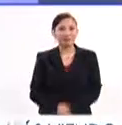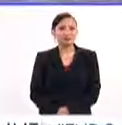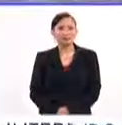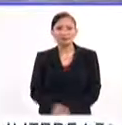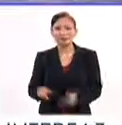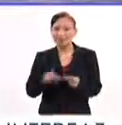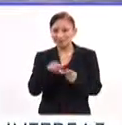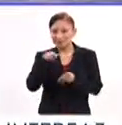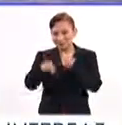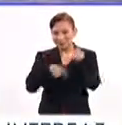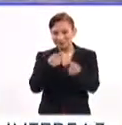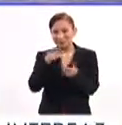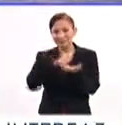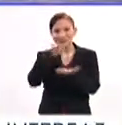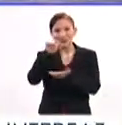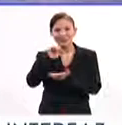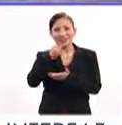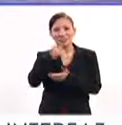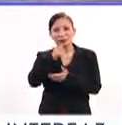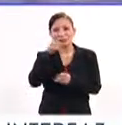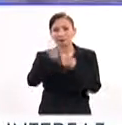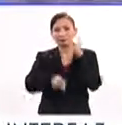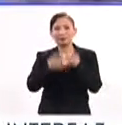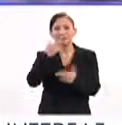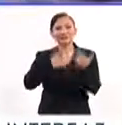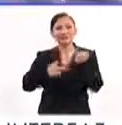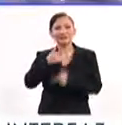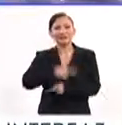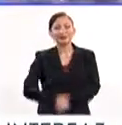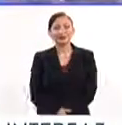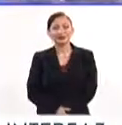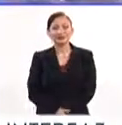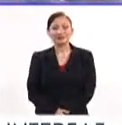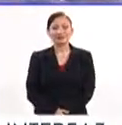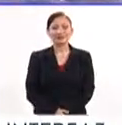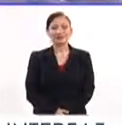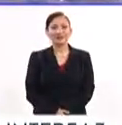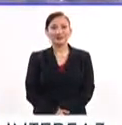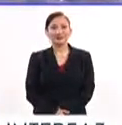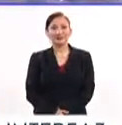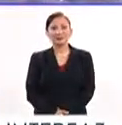y siempre. Perfecto, ahí estaremos. Gracias, Sergio. Una pausa y volvemos a Interfaz.